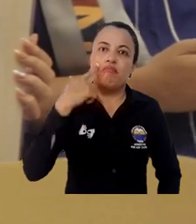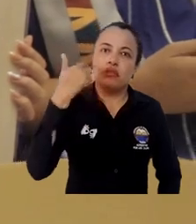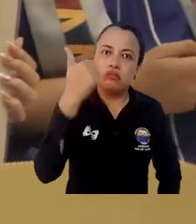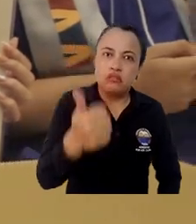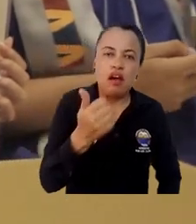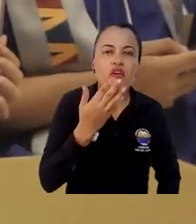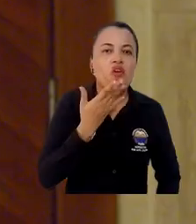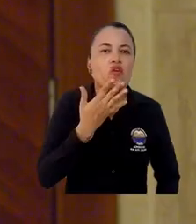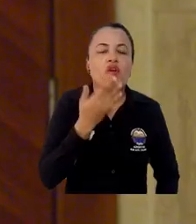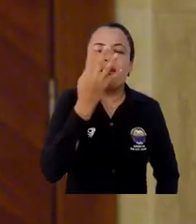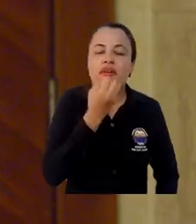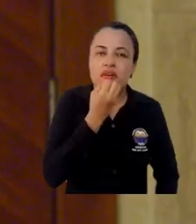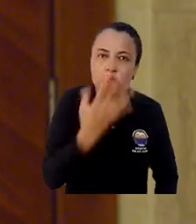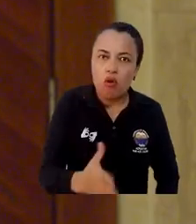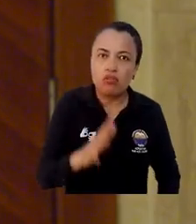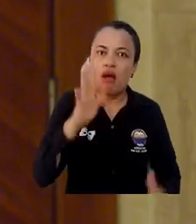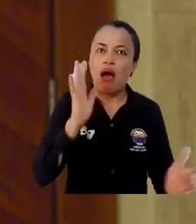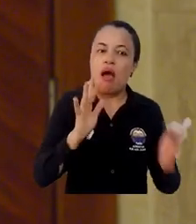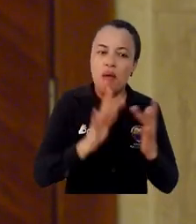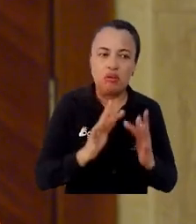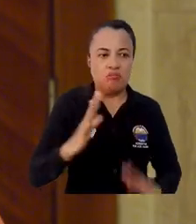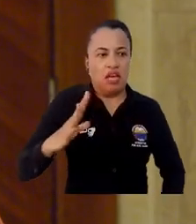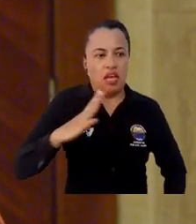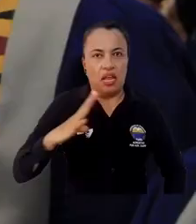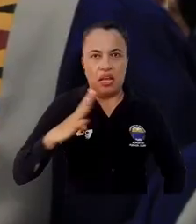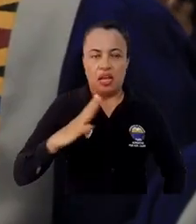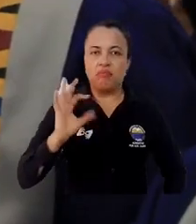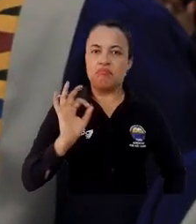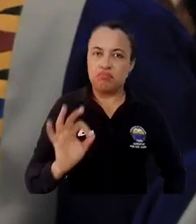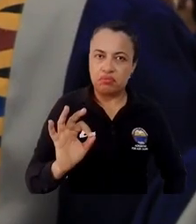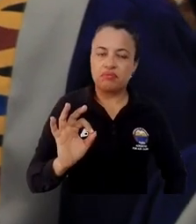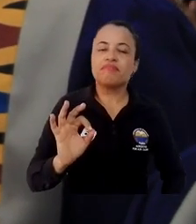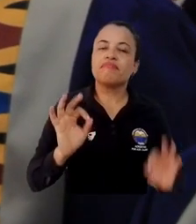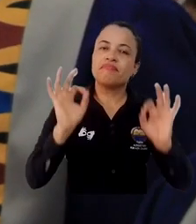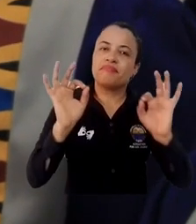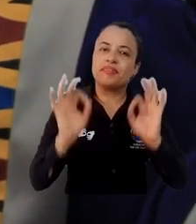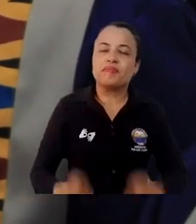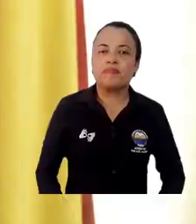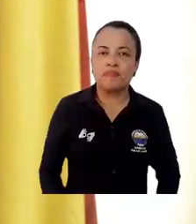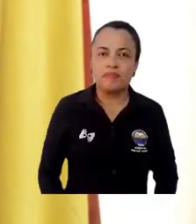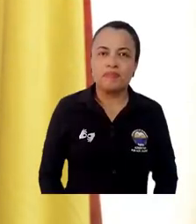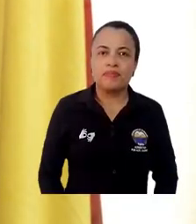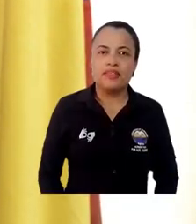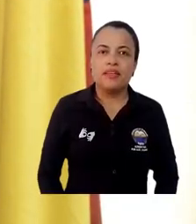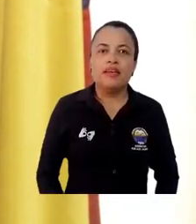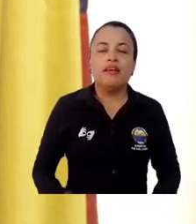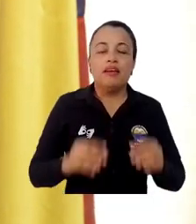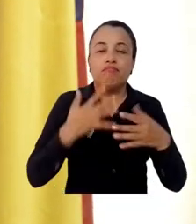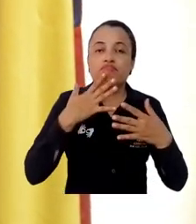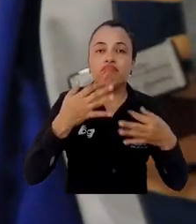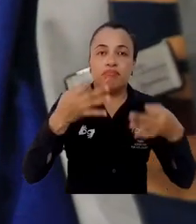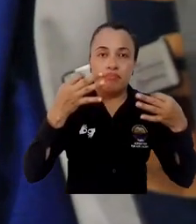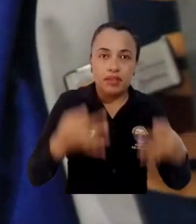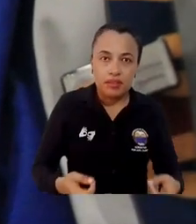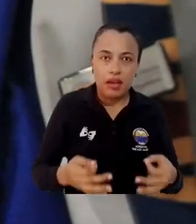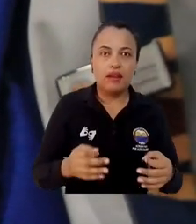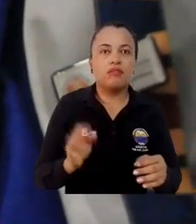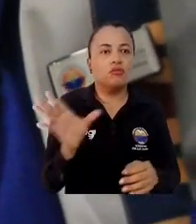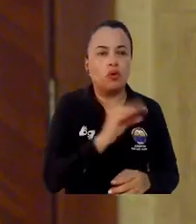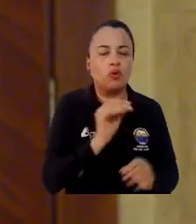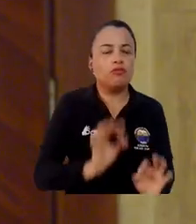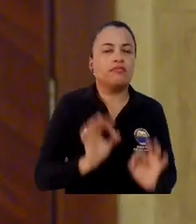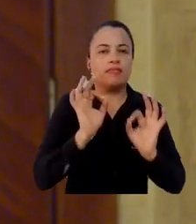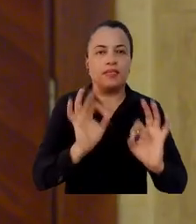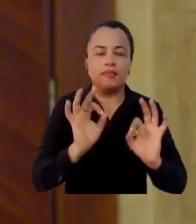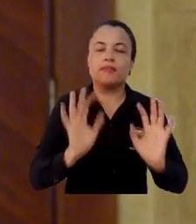Los colores eran muy hermosos y acorde. Se ven elegantes, se ven excelentes. Y la verdad